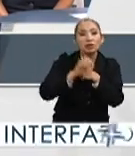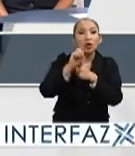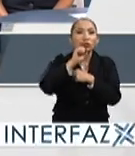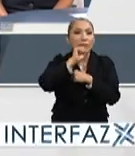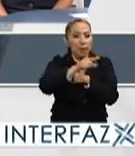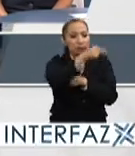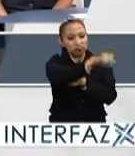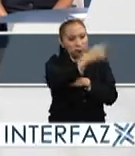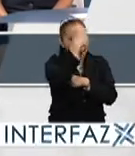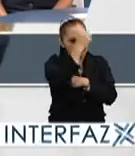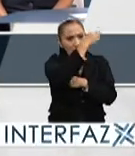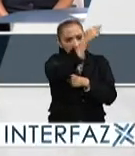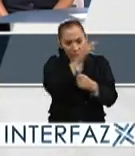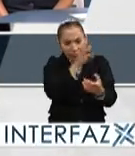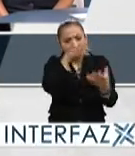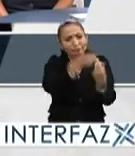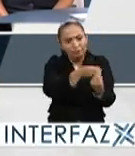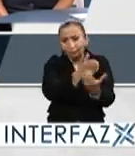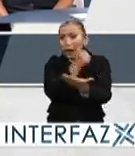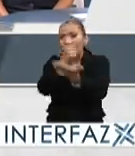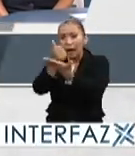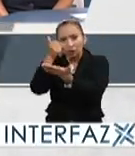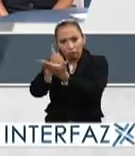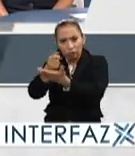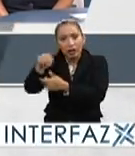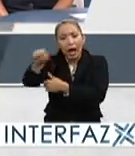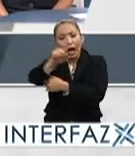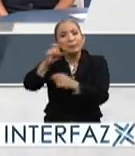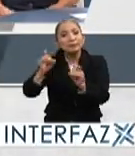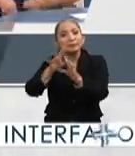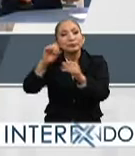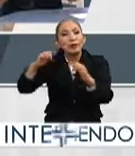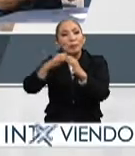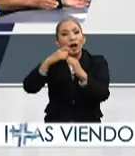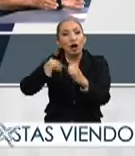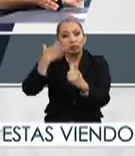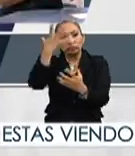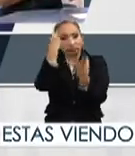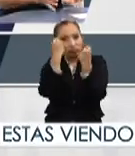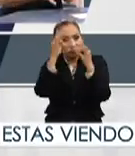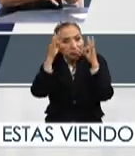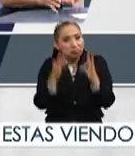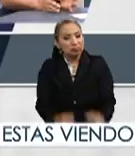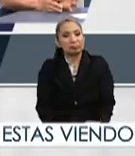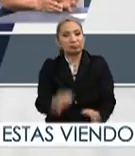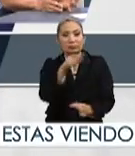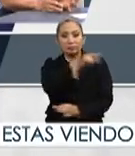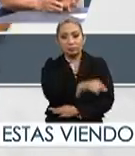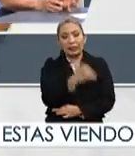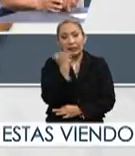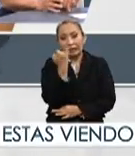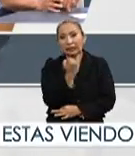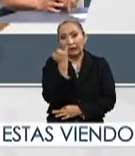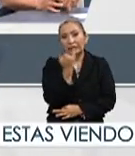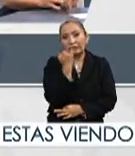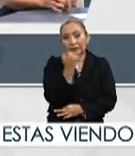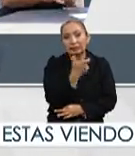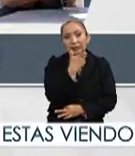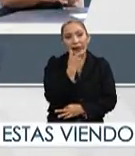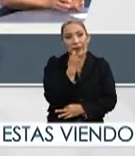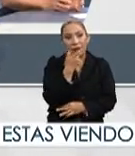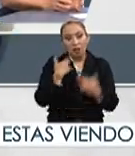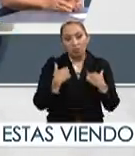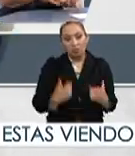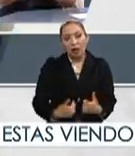vaya la presencia de enfermería, apoyar estas instancias con una formación en la